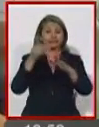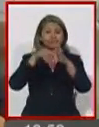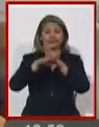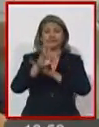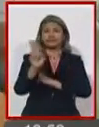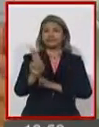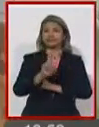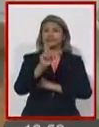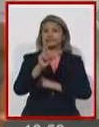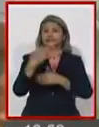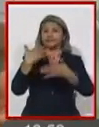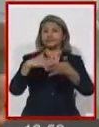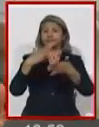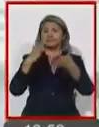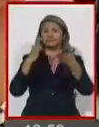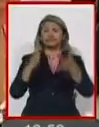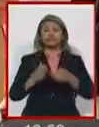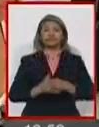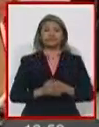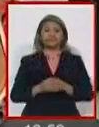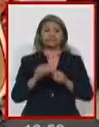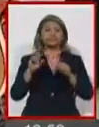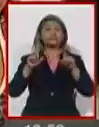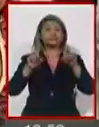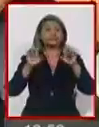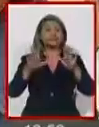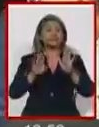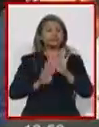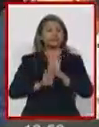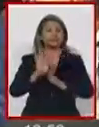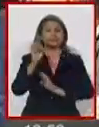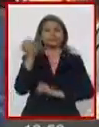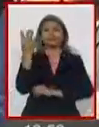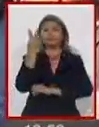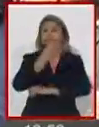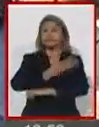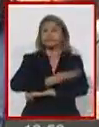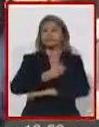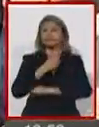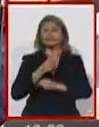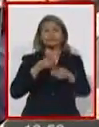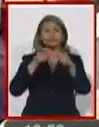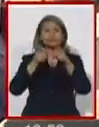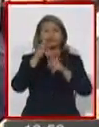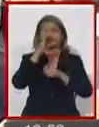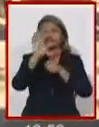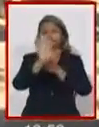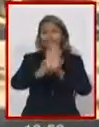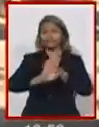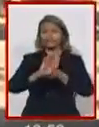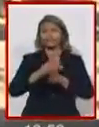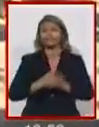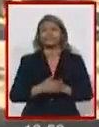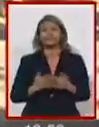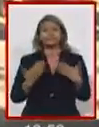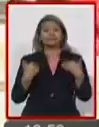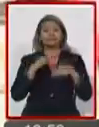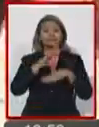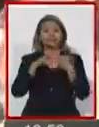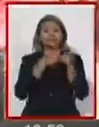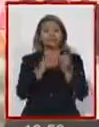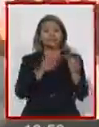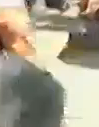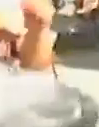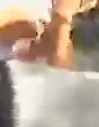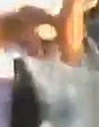a la universidad es estudiando. El examen se desarrollará durante 4 días y bajo estricto control de seguridad, por la cual ya se tiene todo